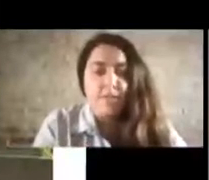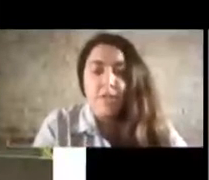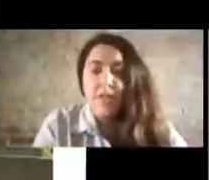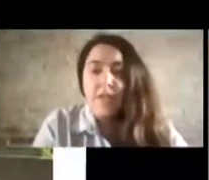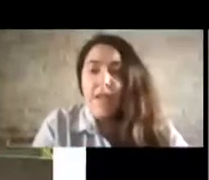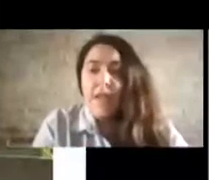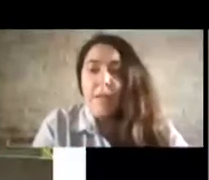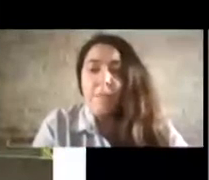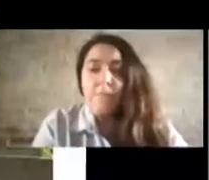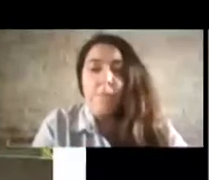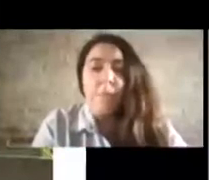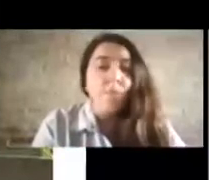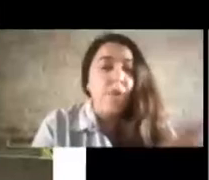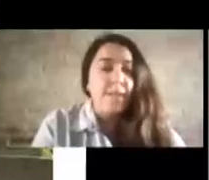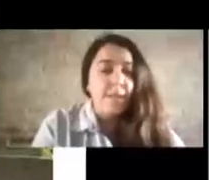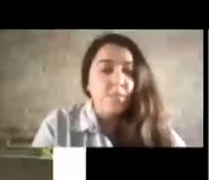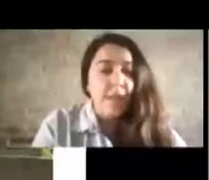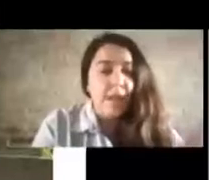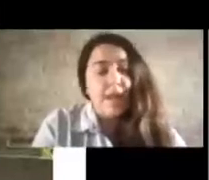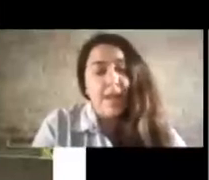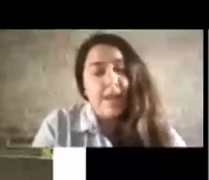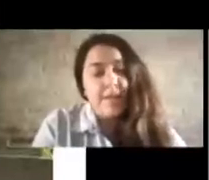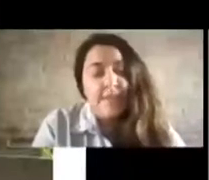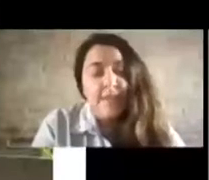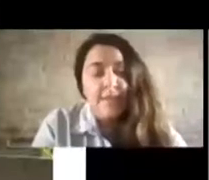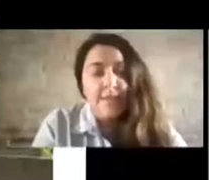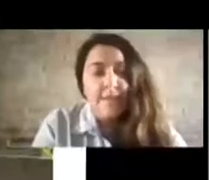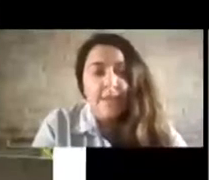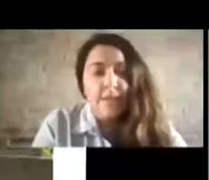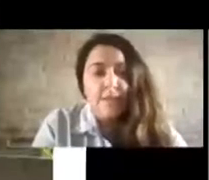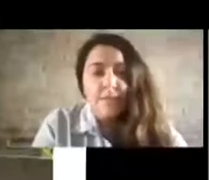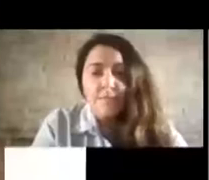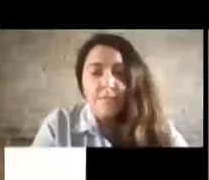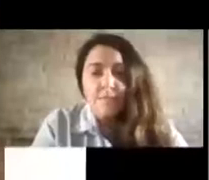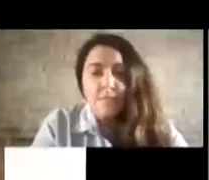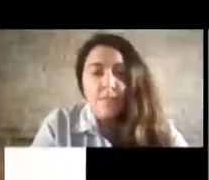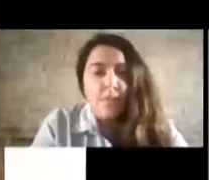proceso. Vemos la segunda, la que sigue, César.